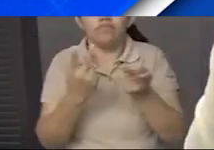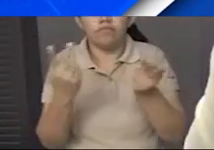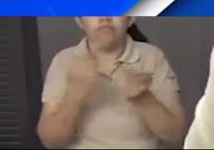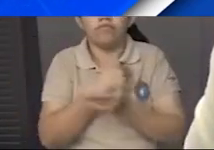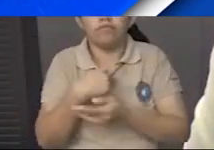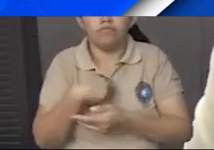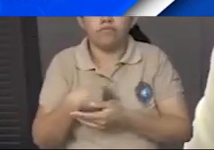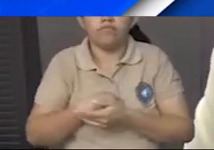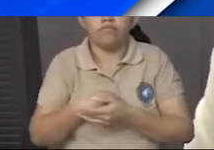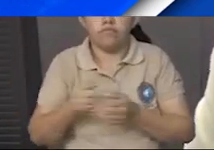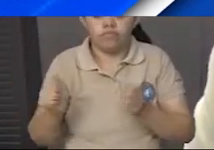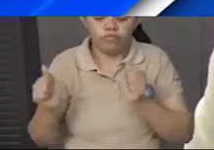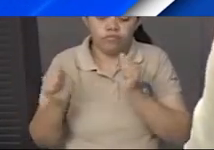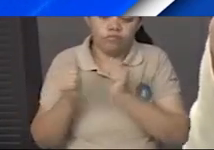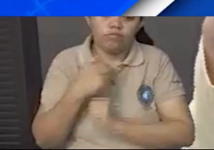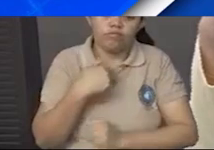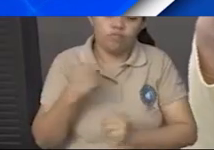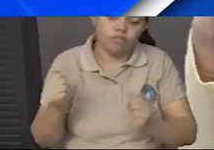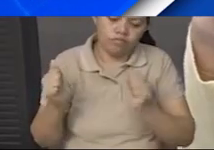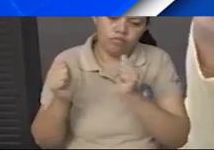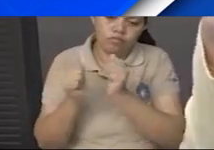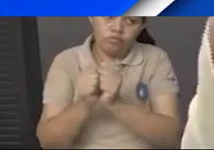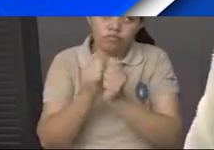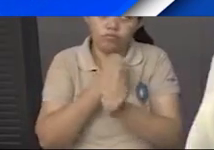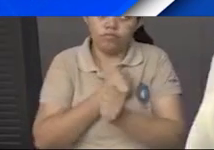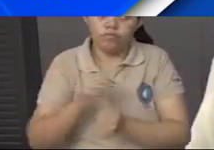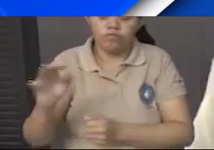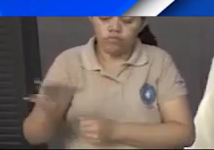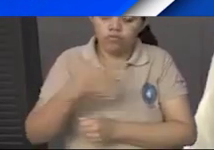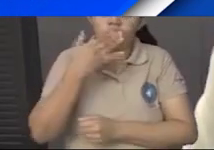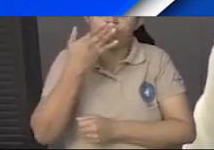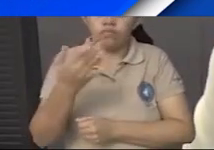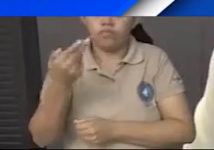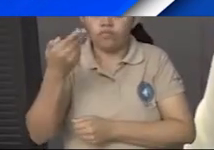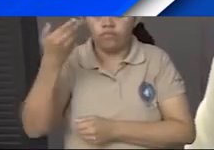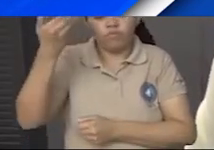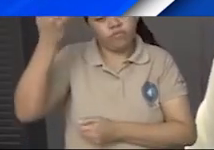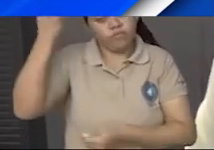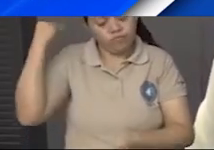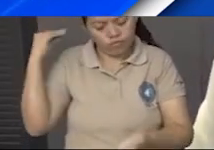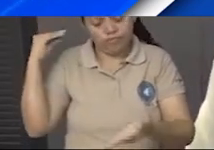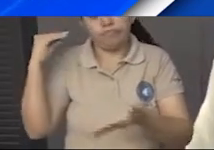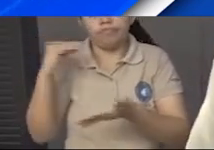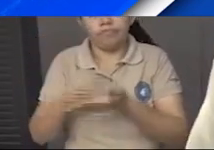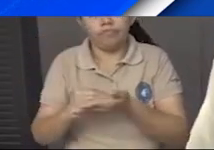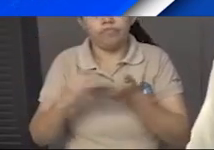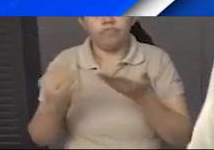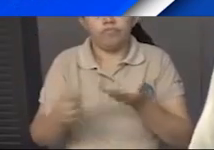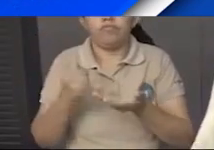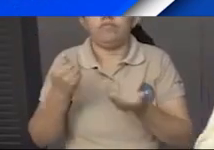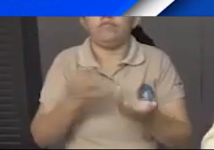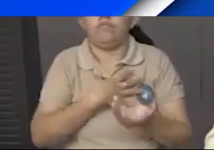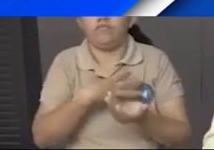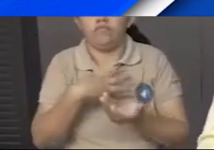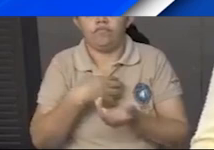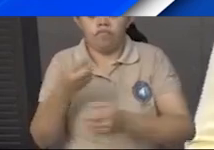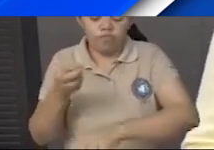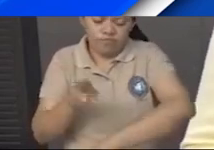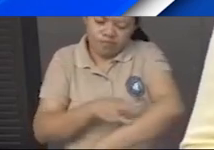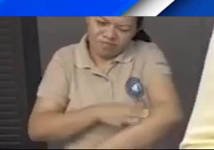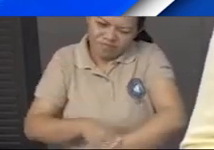que está al lado de su pueblo y del lado correcto de la historia. Conmemorar la herencia